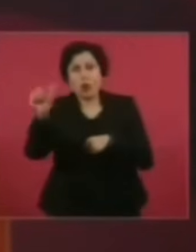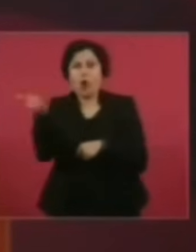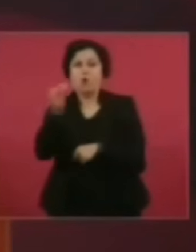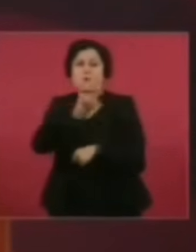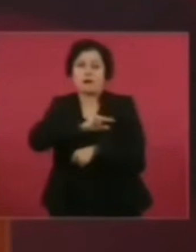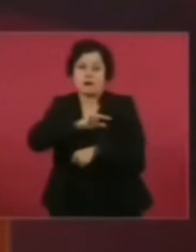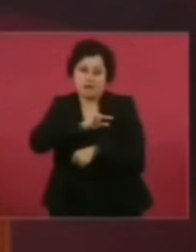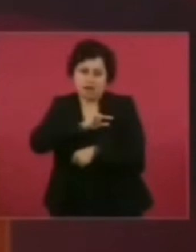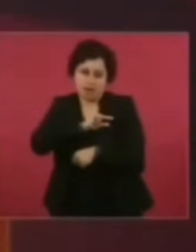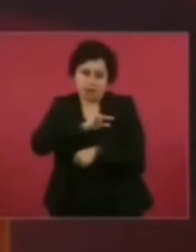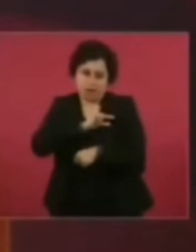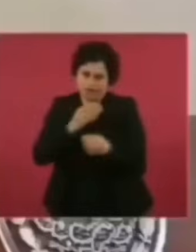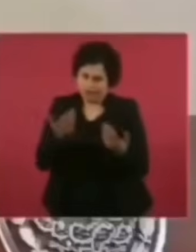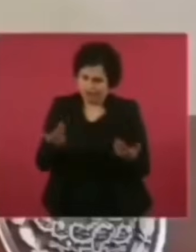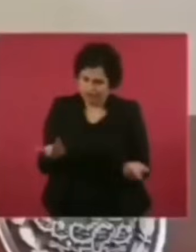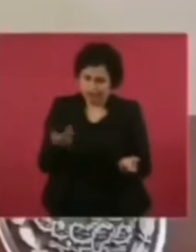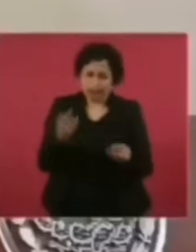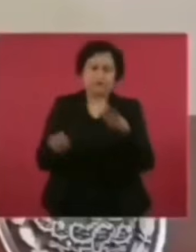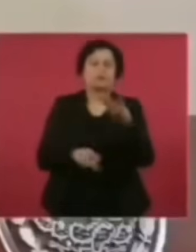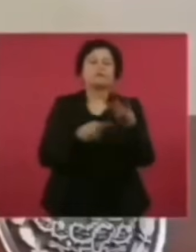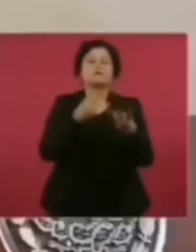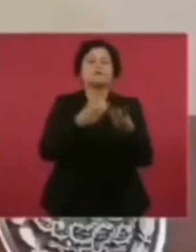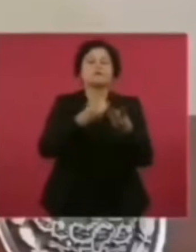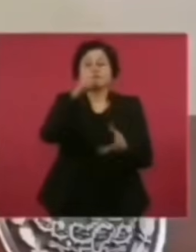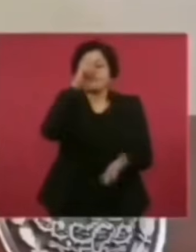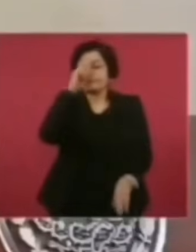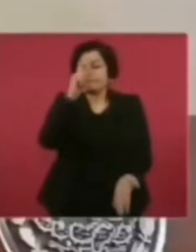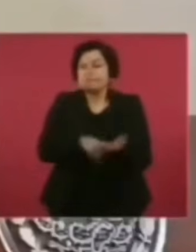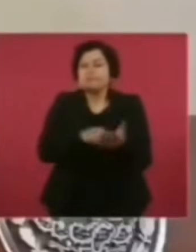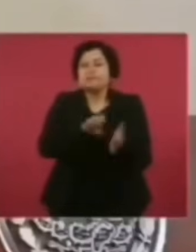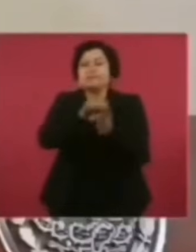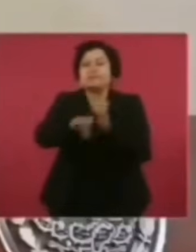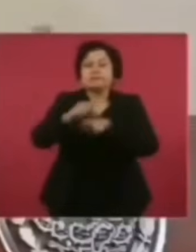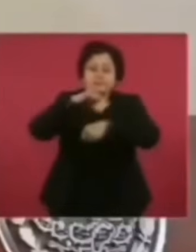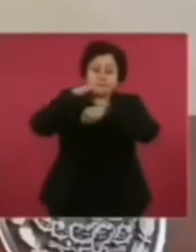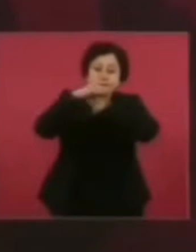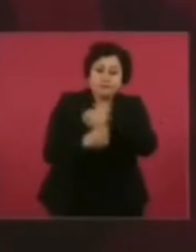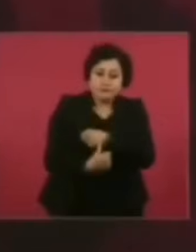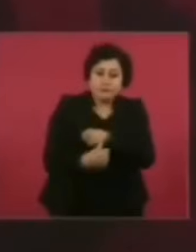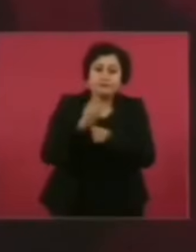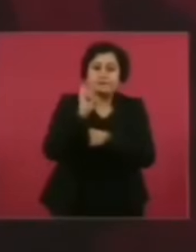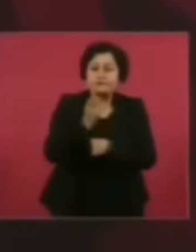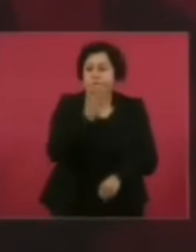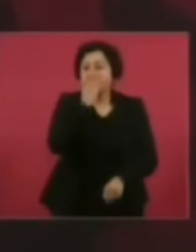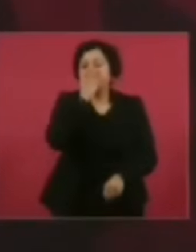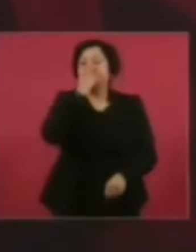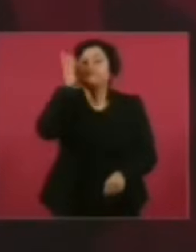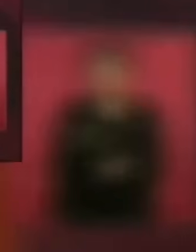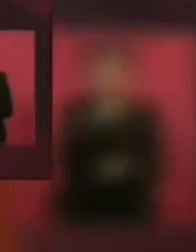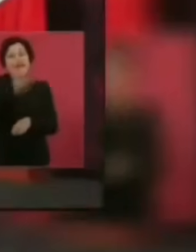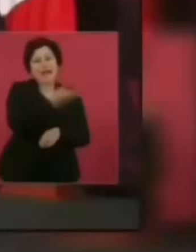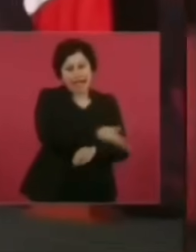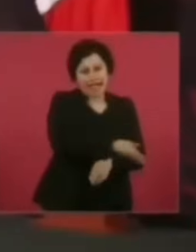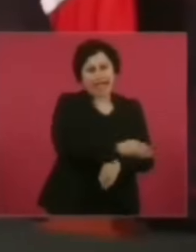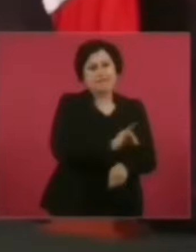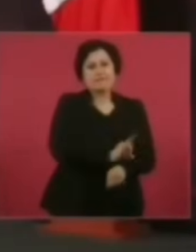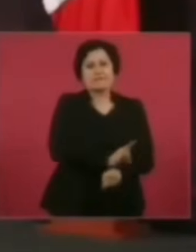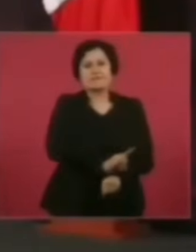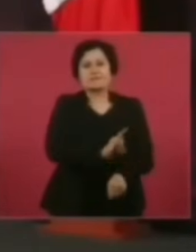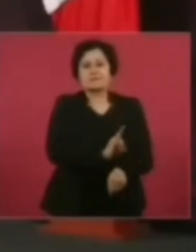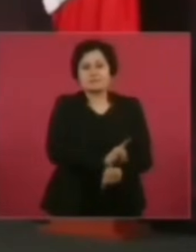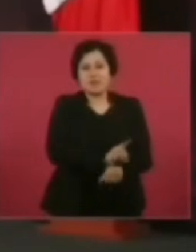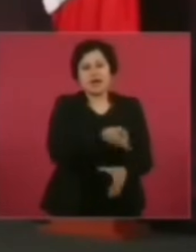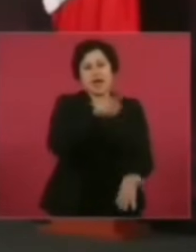la anestesia, imagínense ustedes, también la da un privado, no es el ISSSTE. Si